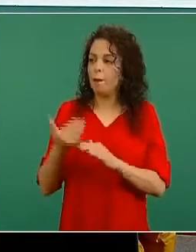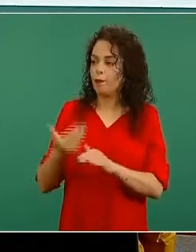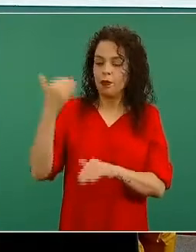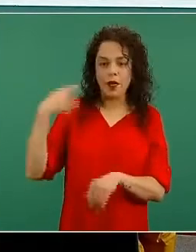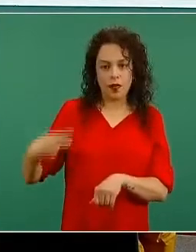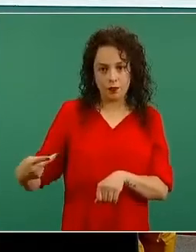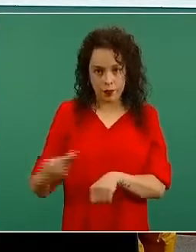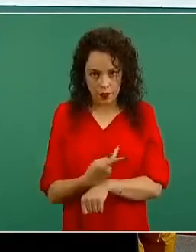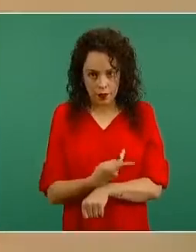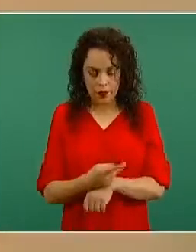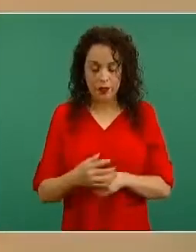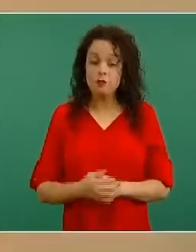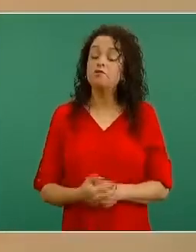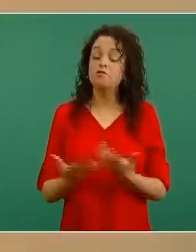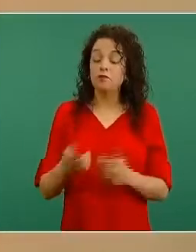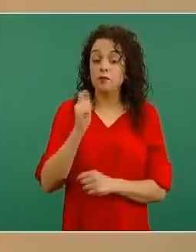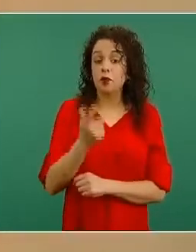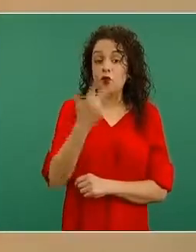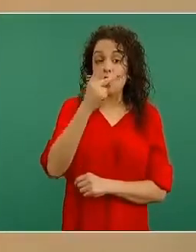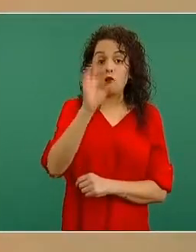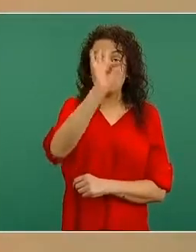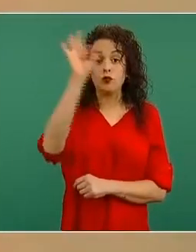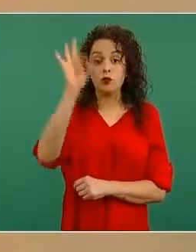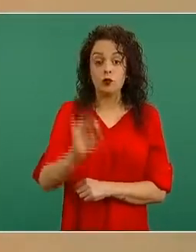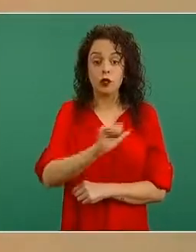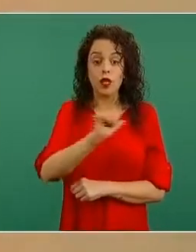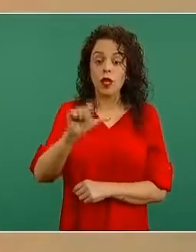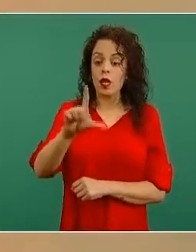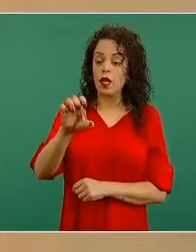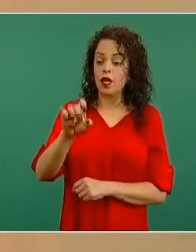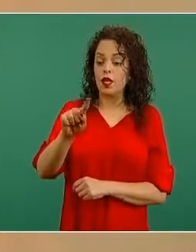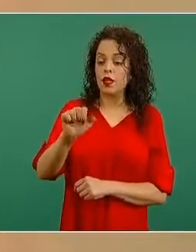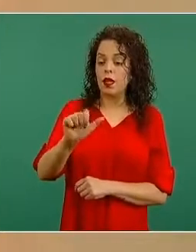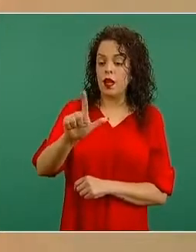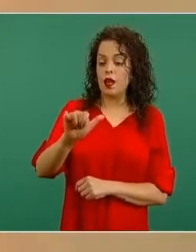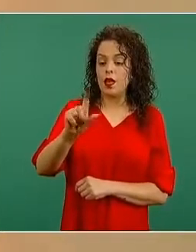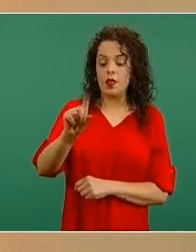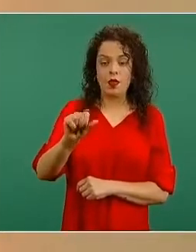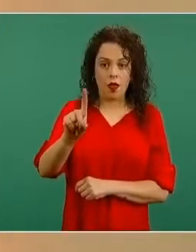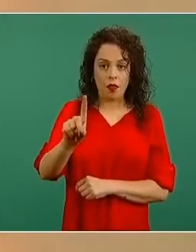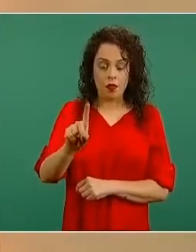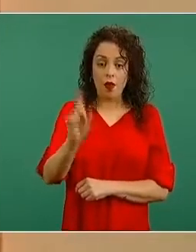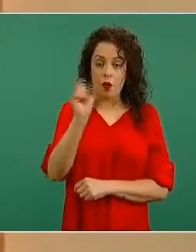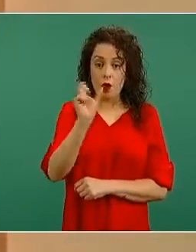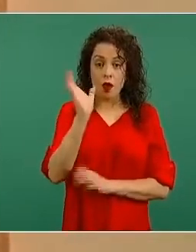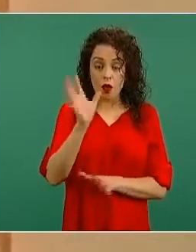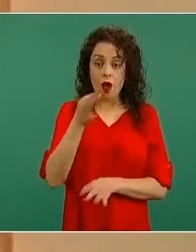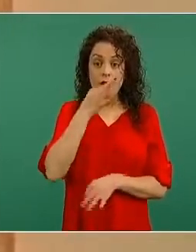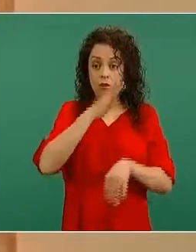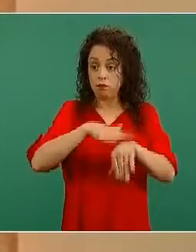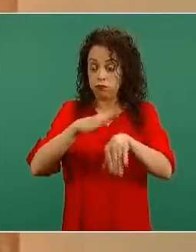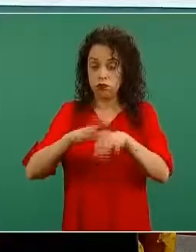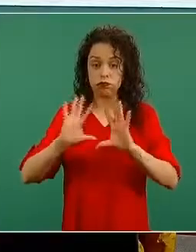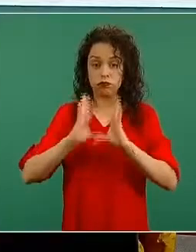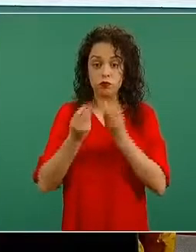tenemos actualmente un 8% de letalidad. Al momento de este reporte tenemos un total de